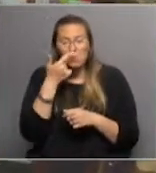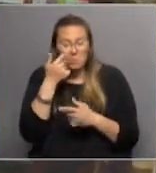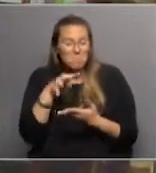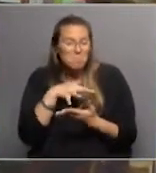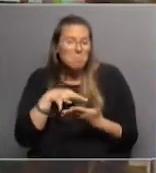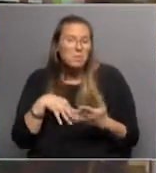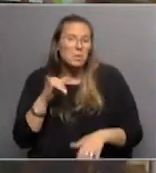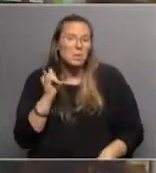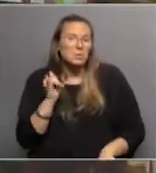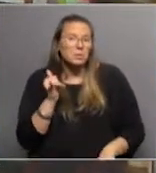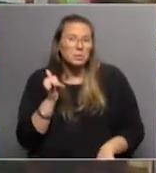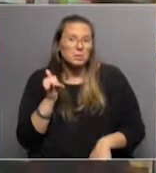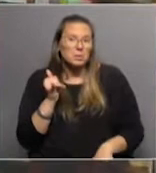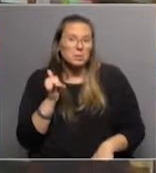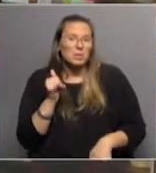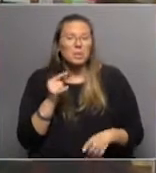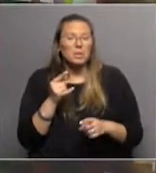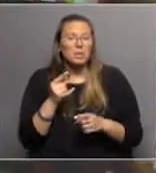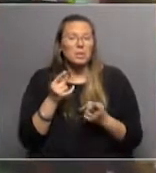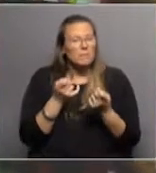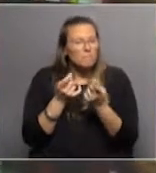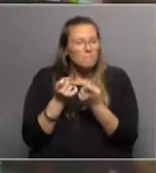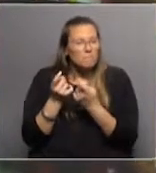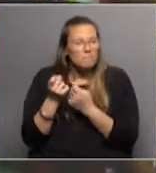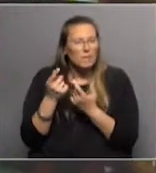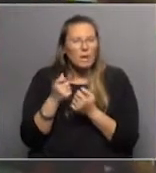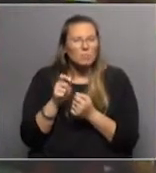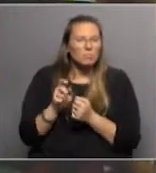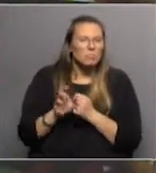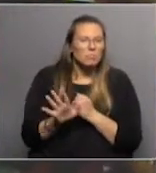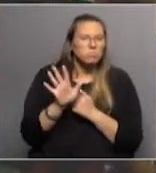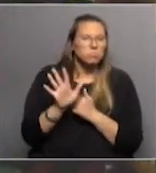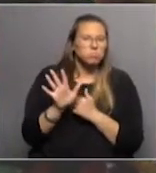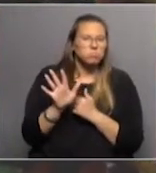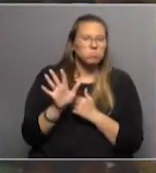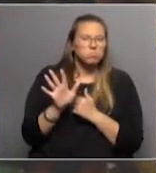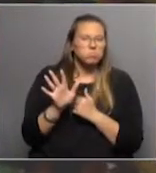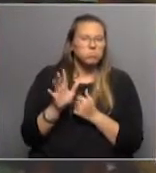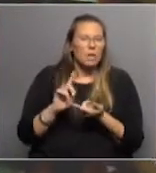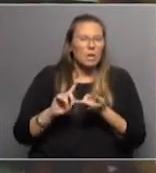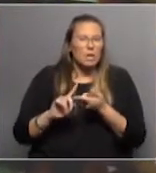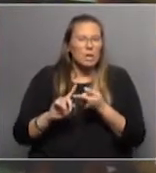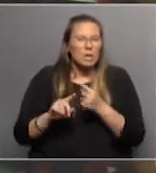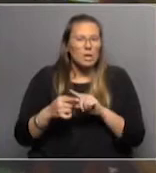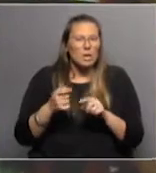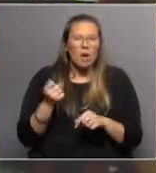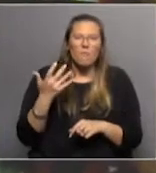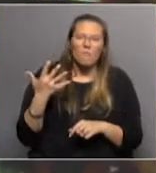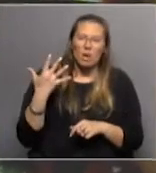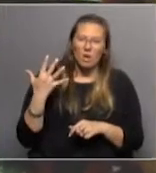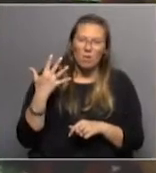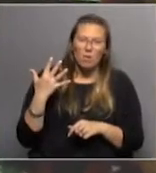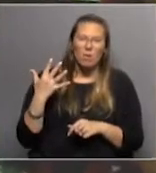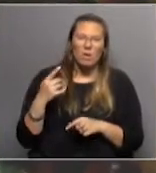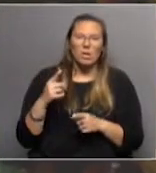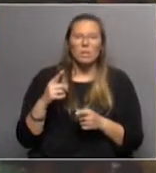interesante y nutritivo también. Tiene como todo un aspecto bastante relacionado a lo que son los valores y